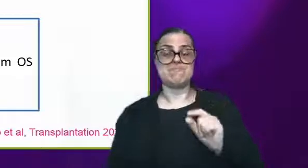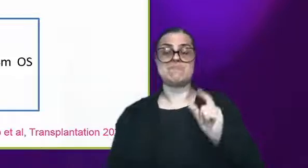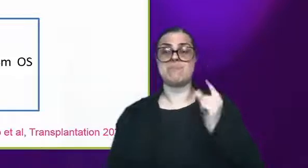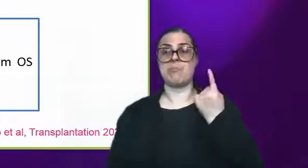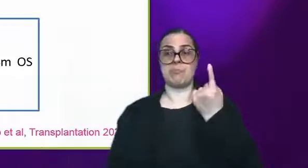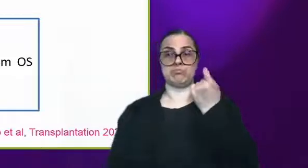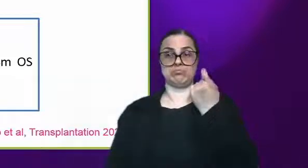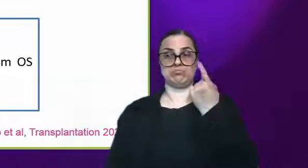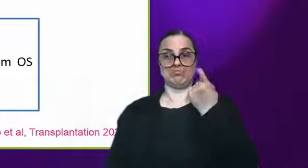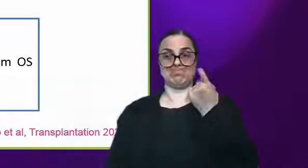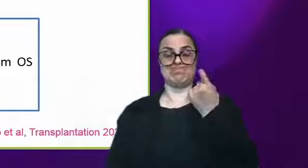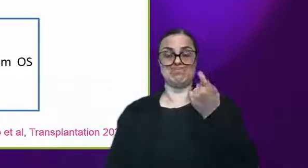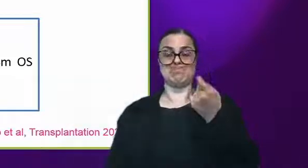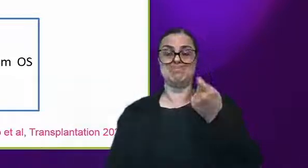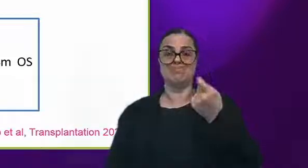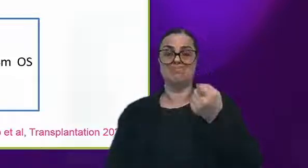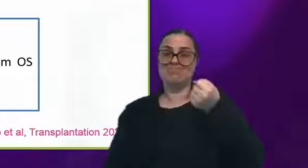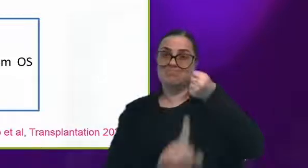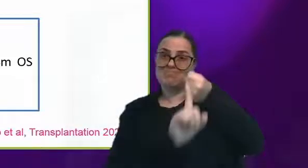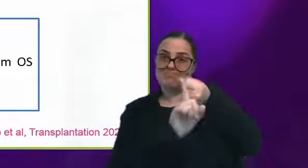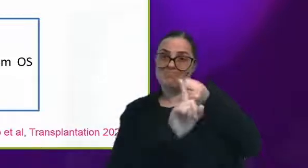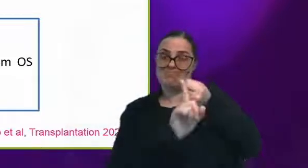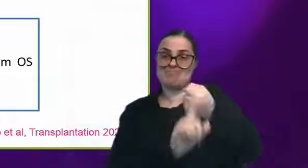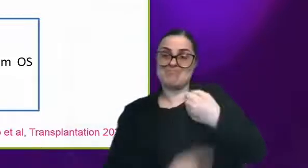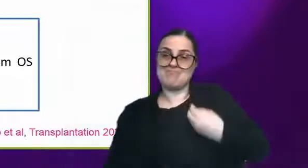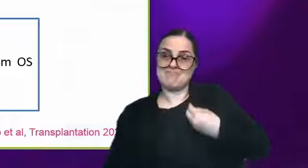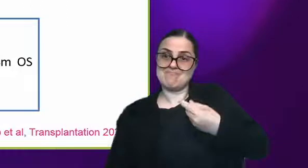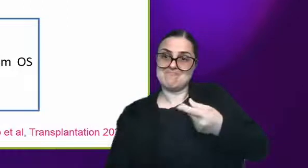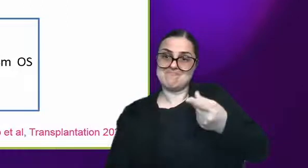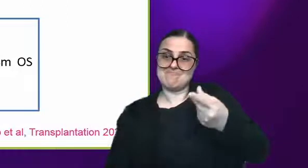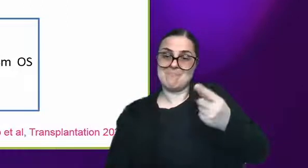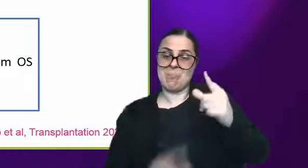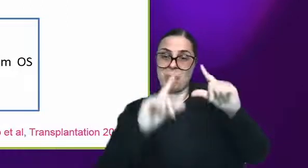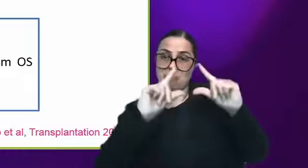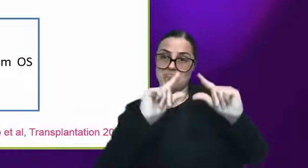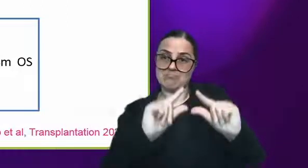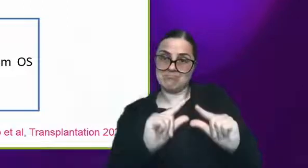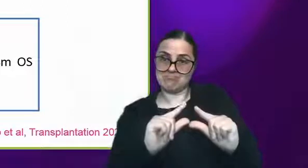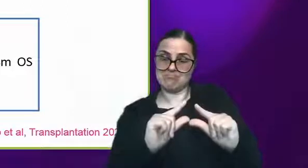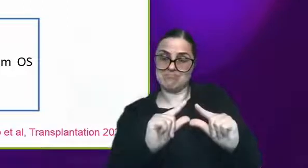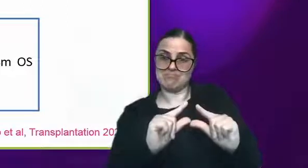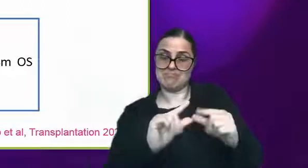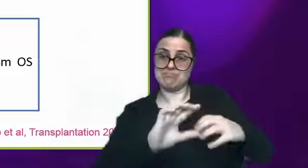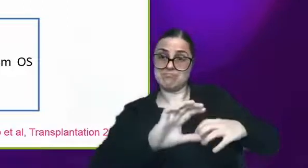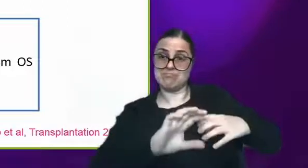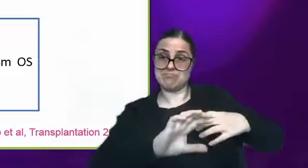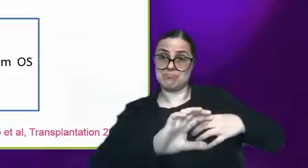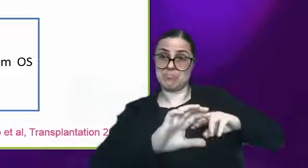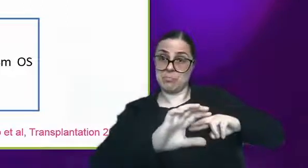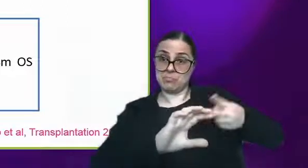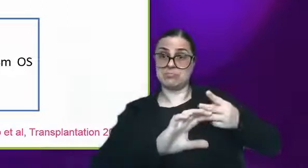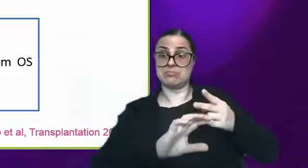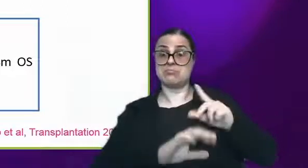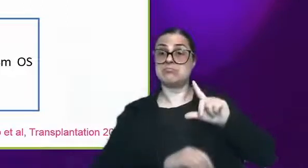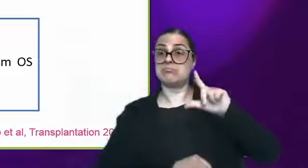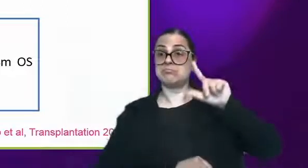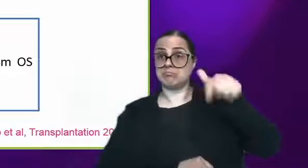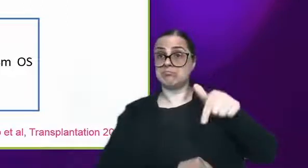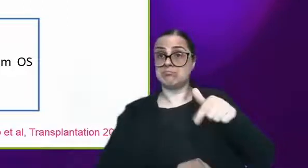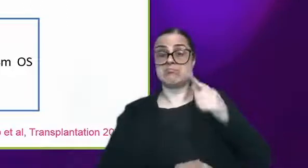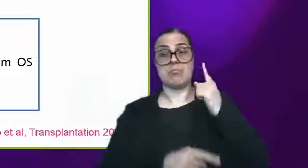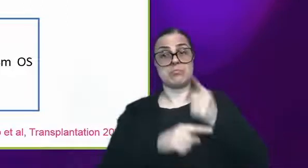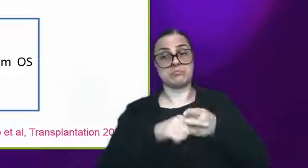después del, digamos, del trasplante, es el time to recurrence, es el tiempo a la recaída. Ofrecemos a algunos de